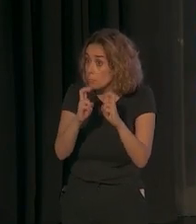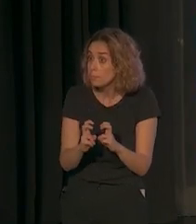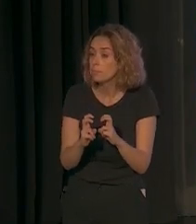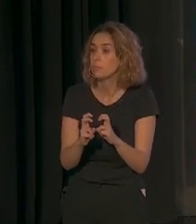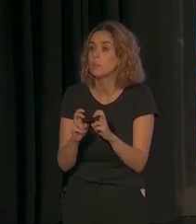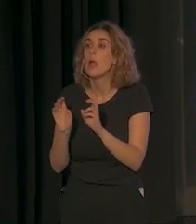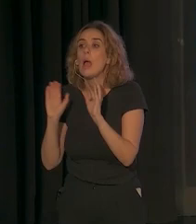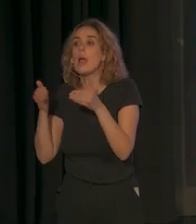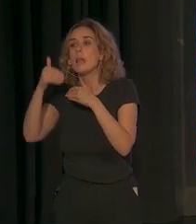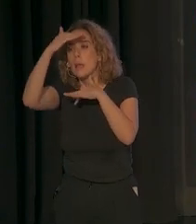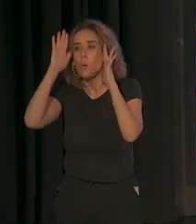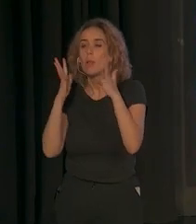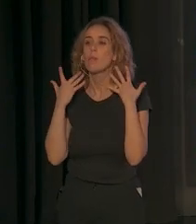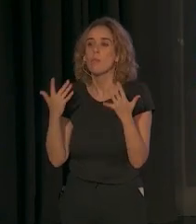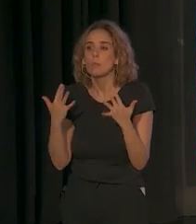El equipo de atención temprana